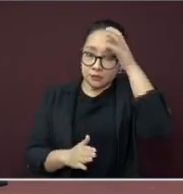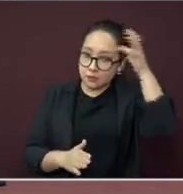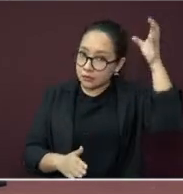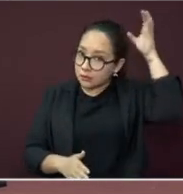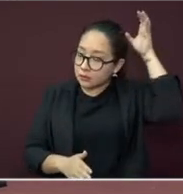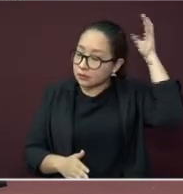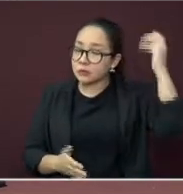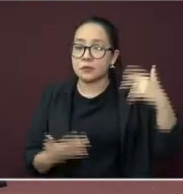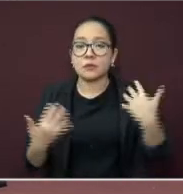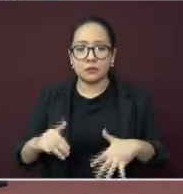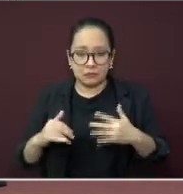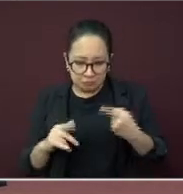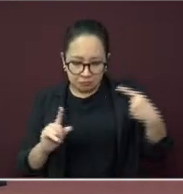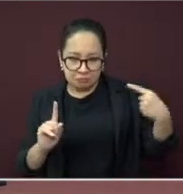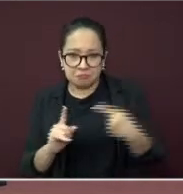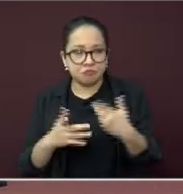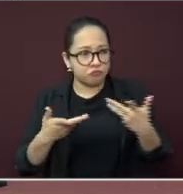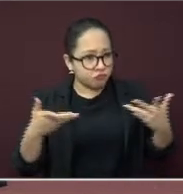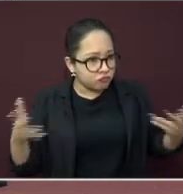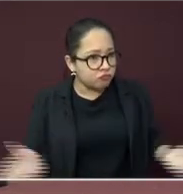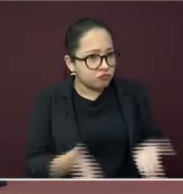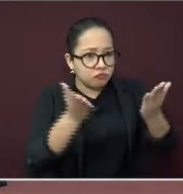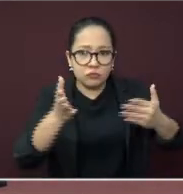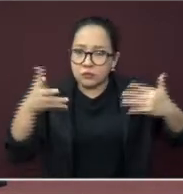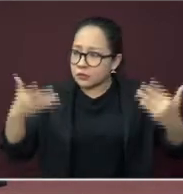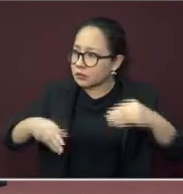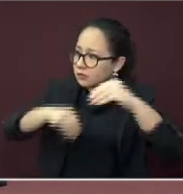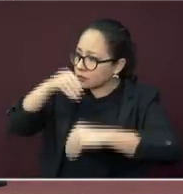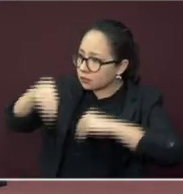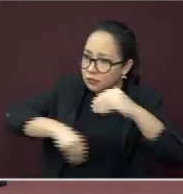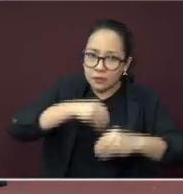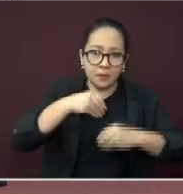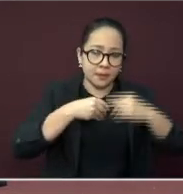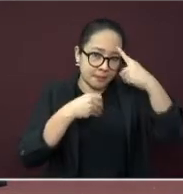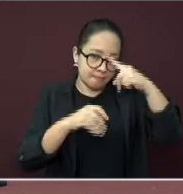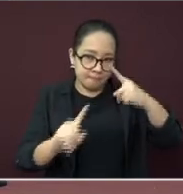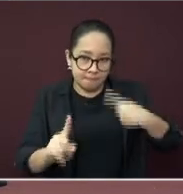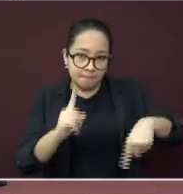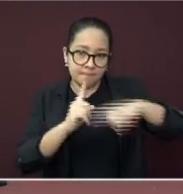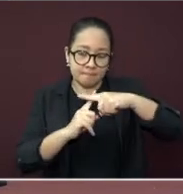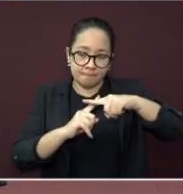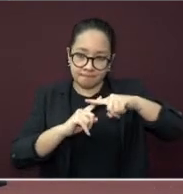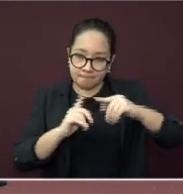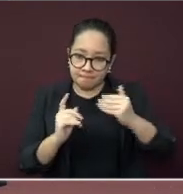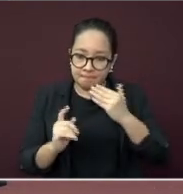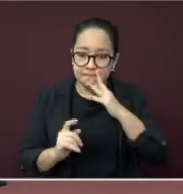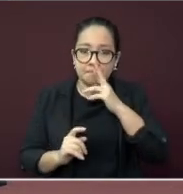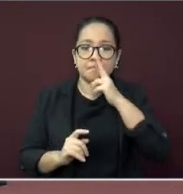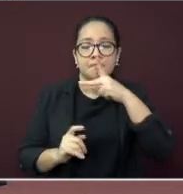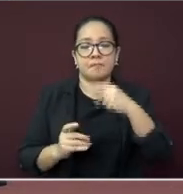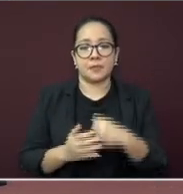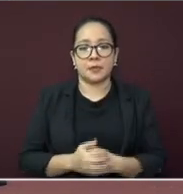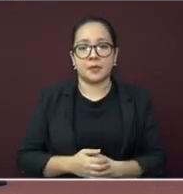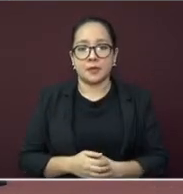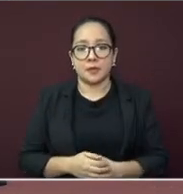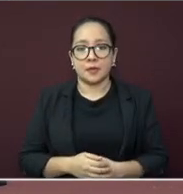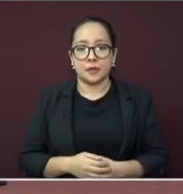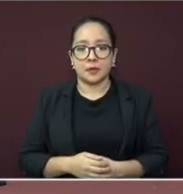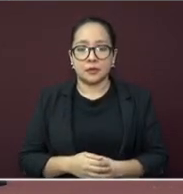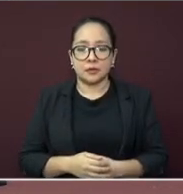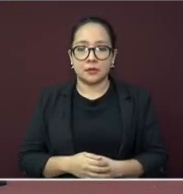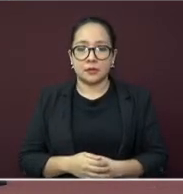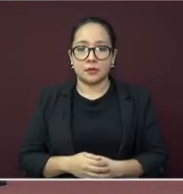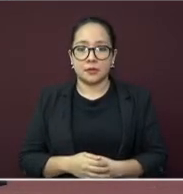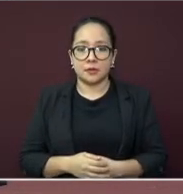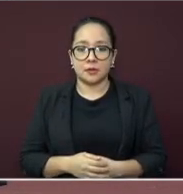garcía jiménez está llevando a cabo de la mano con la estrategia estatal